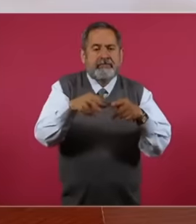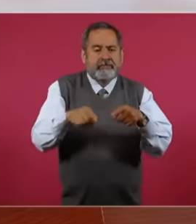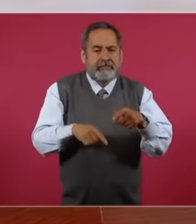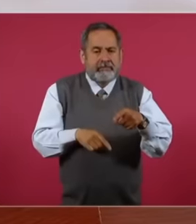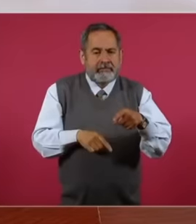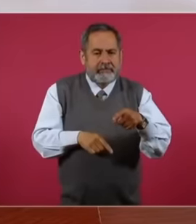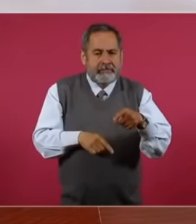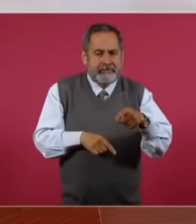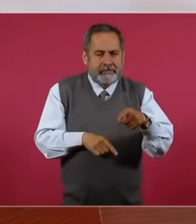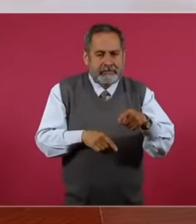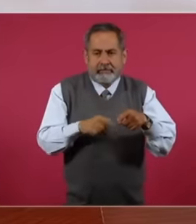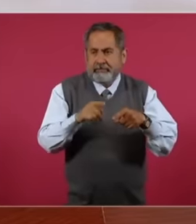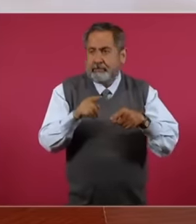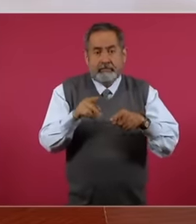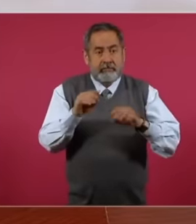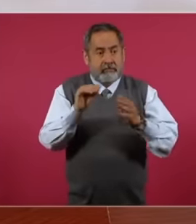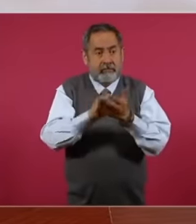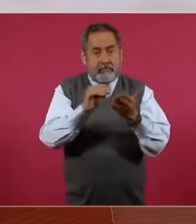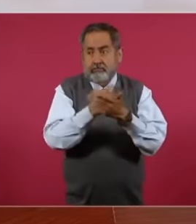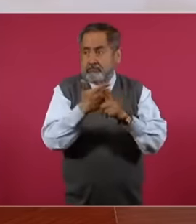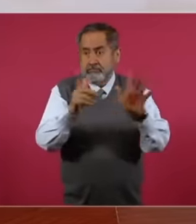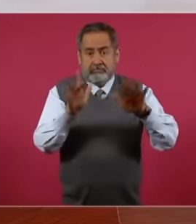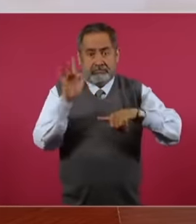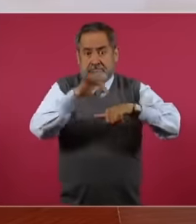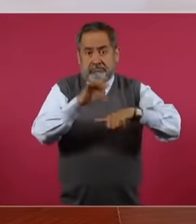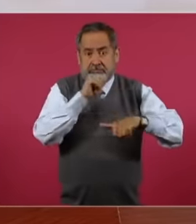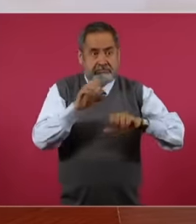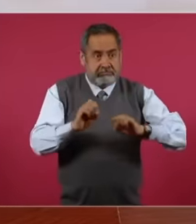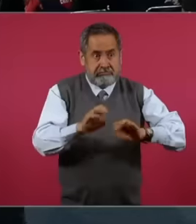ha sido tocado,